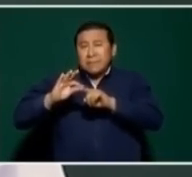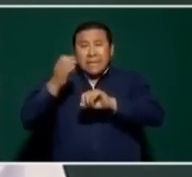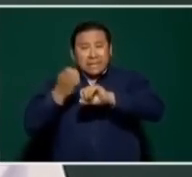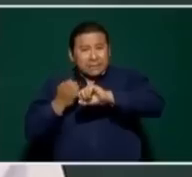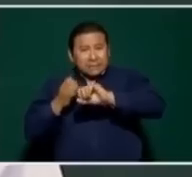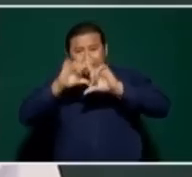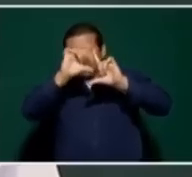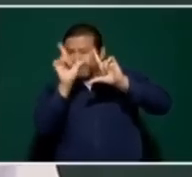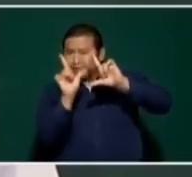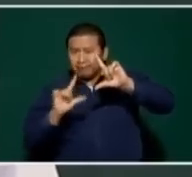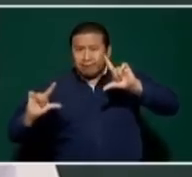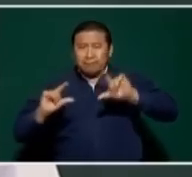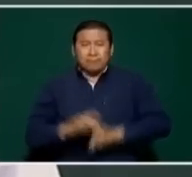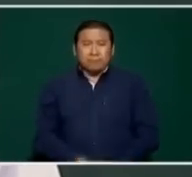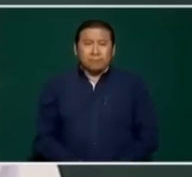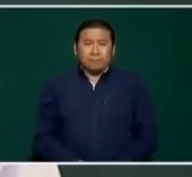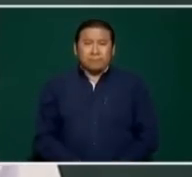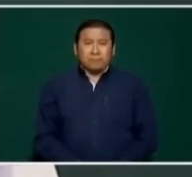Estado mexicano